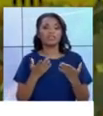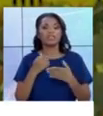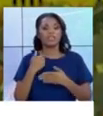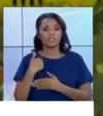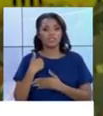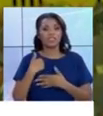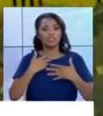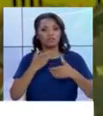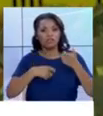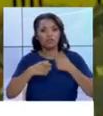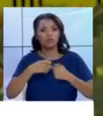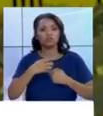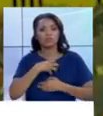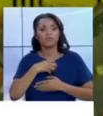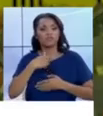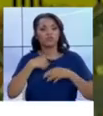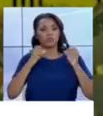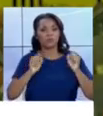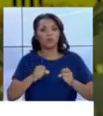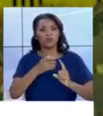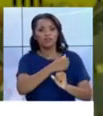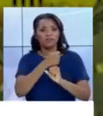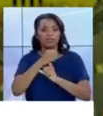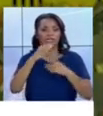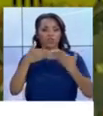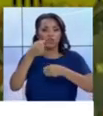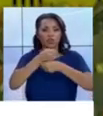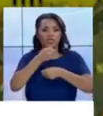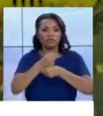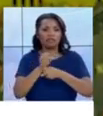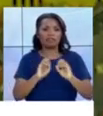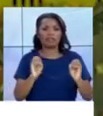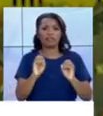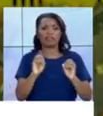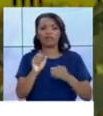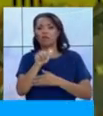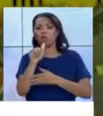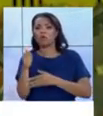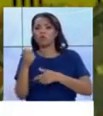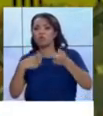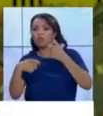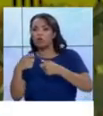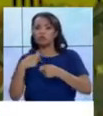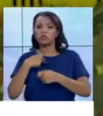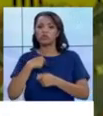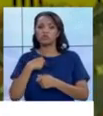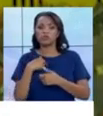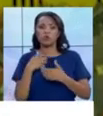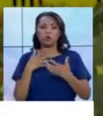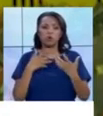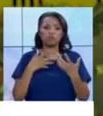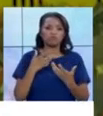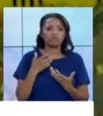defensor de los productores y nada que ver con la rosca de los importadores volviendo a la